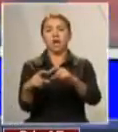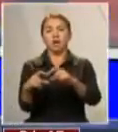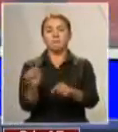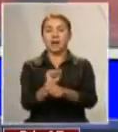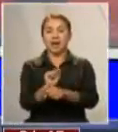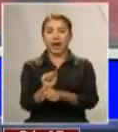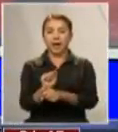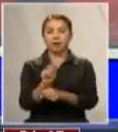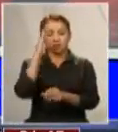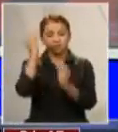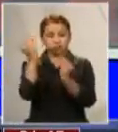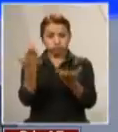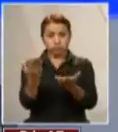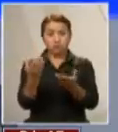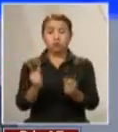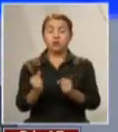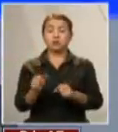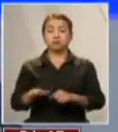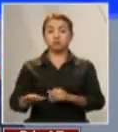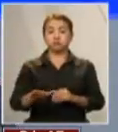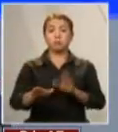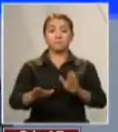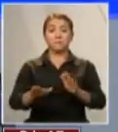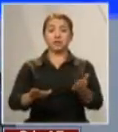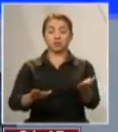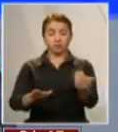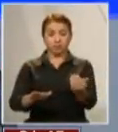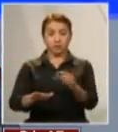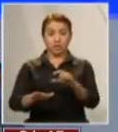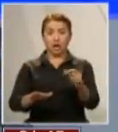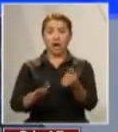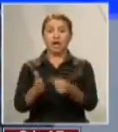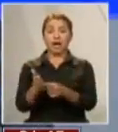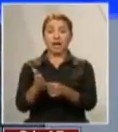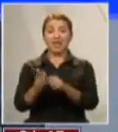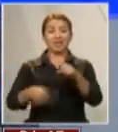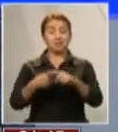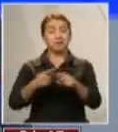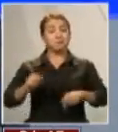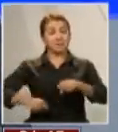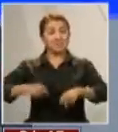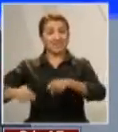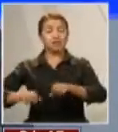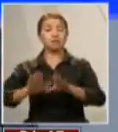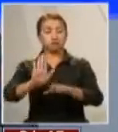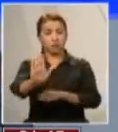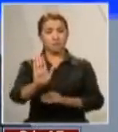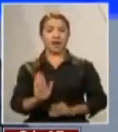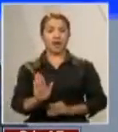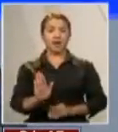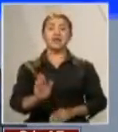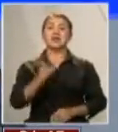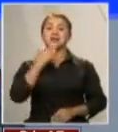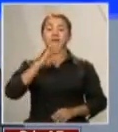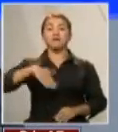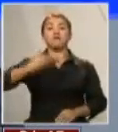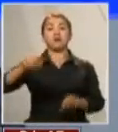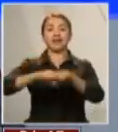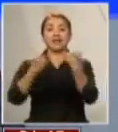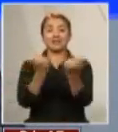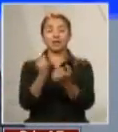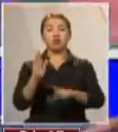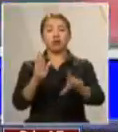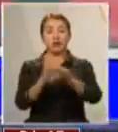Si eso es lo ridículo, hoy día Carabineros se le puede parar a usted en auto, pedirle su carnet de manejar. Sí. Incluso en bicicleta la puede parar. Incluso fuera del estadio, la